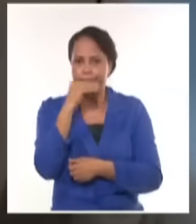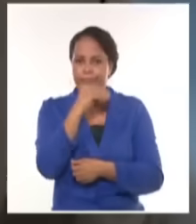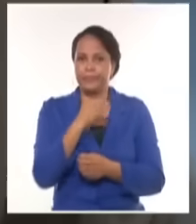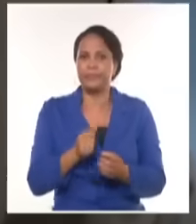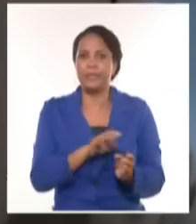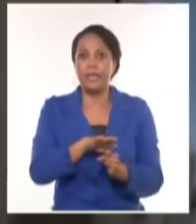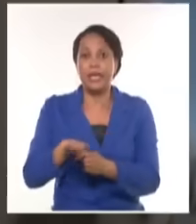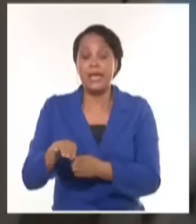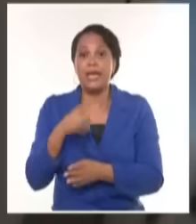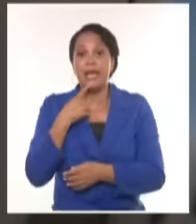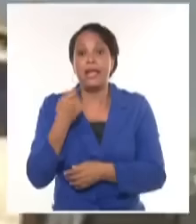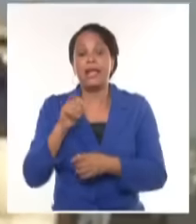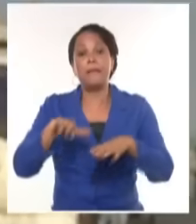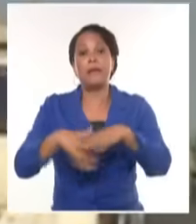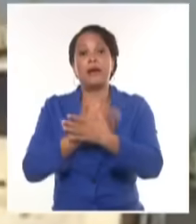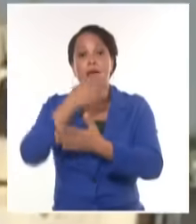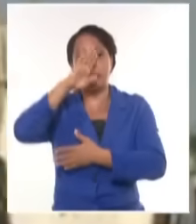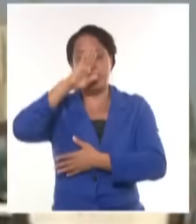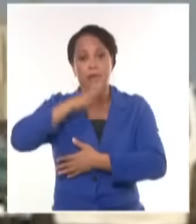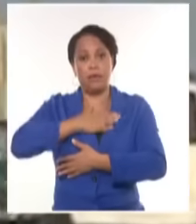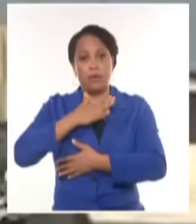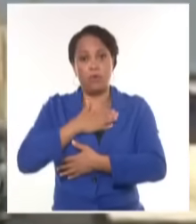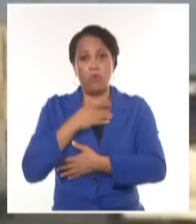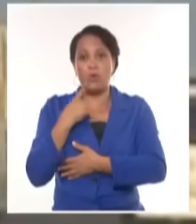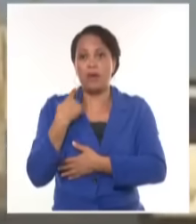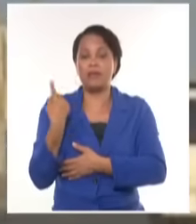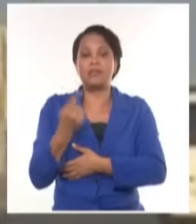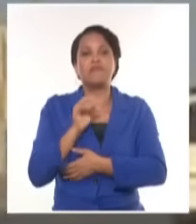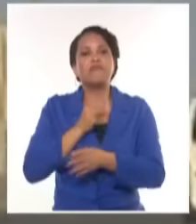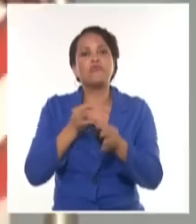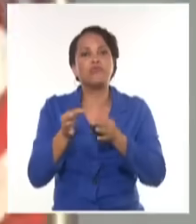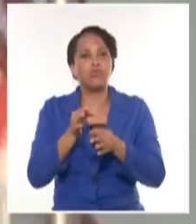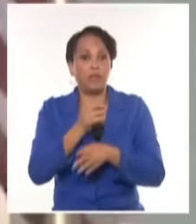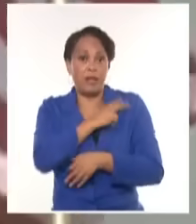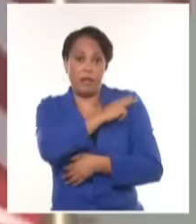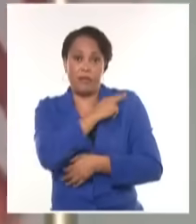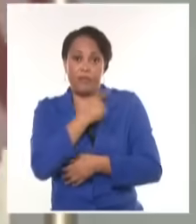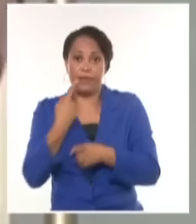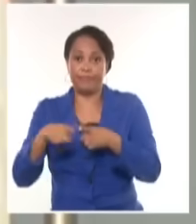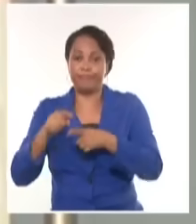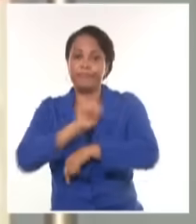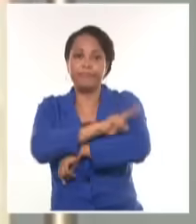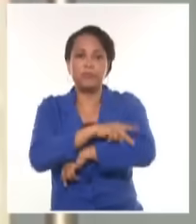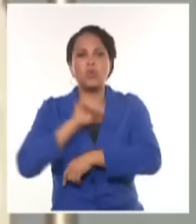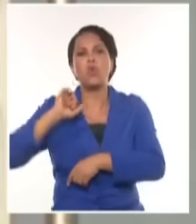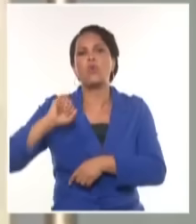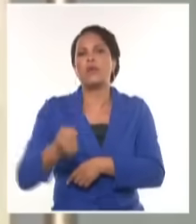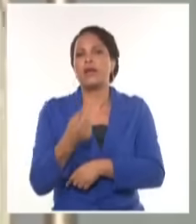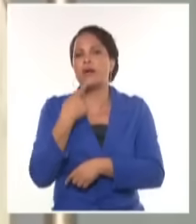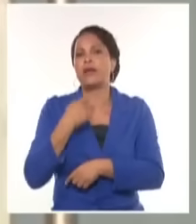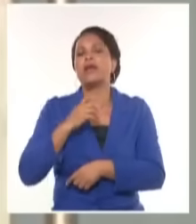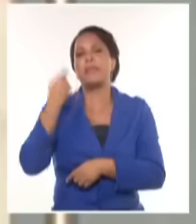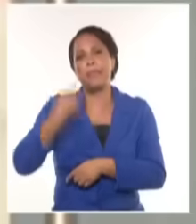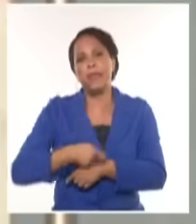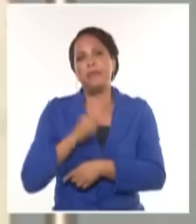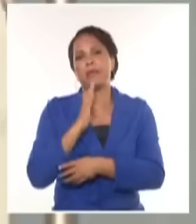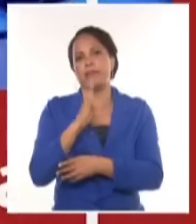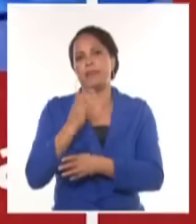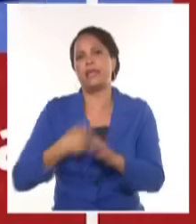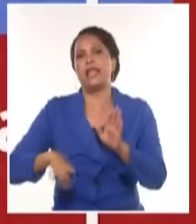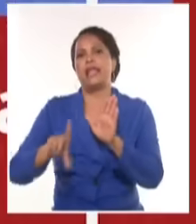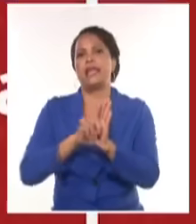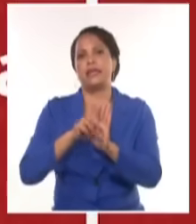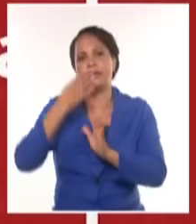de Estados Unidos en Cuba, como todo funcionario extranjero, está obligado a respetar las leyes